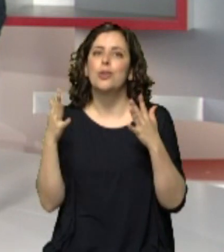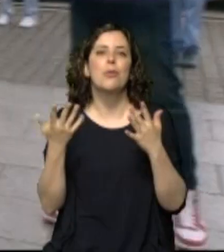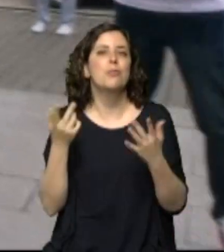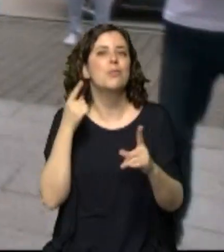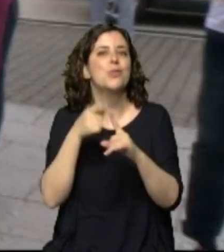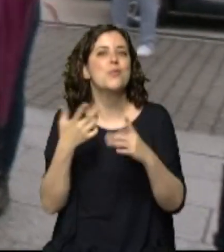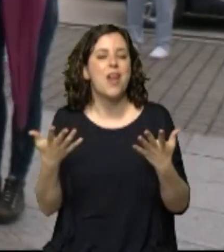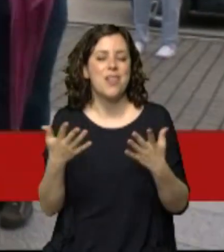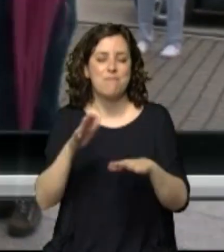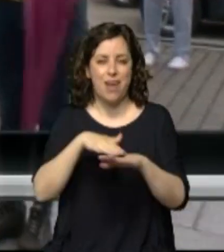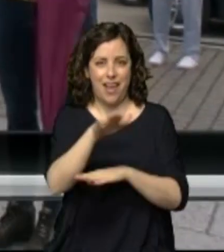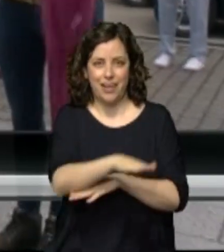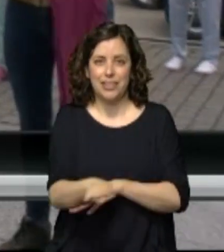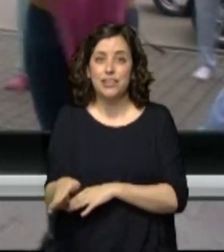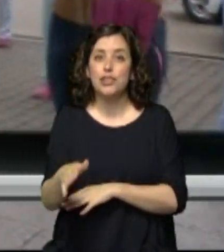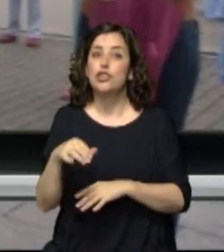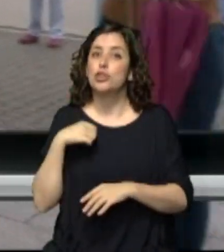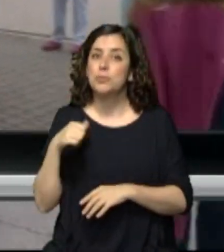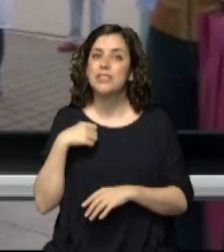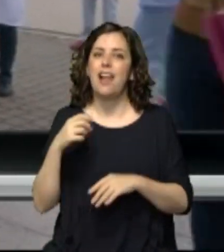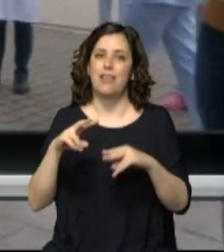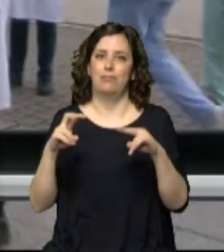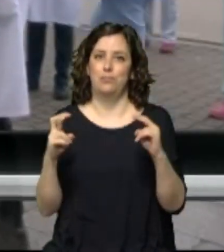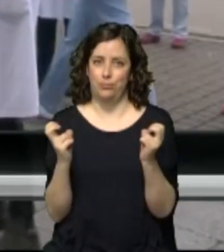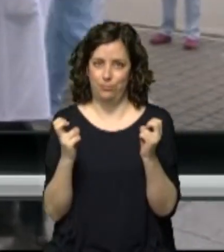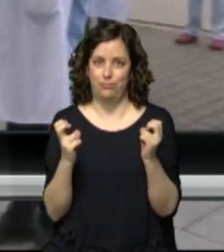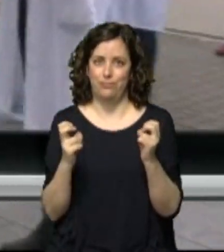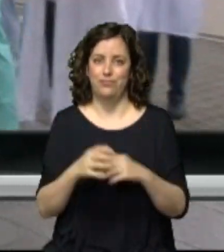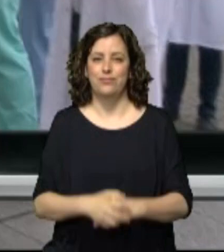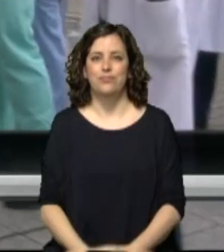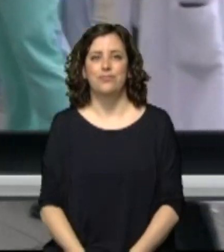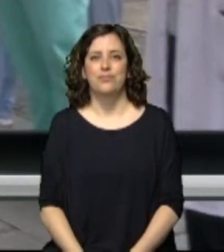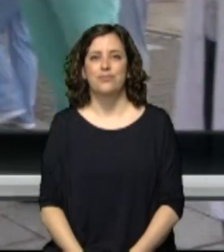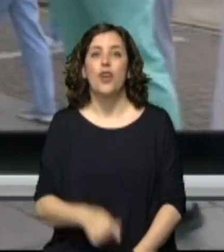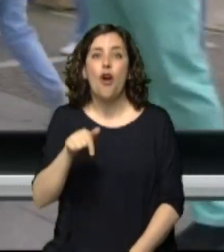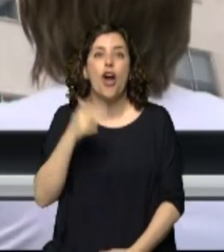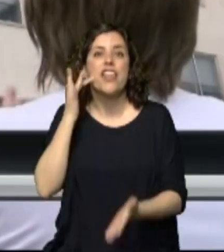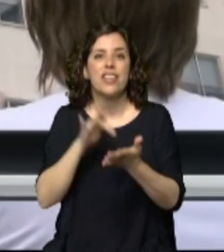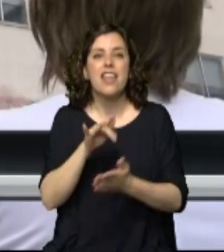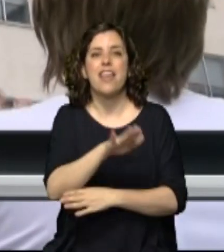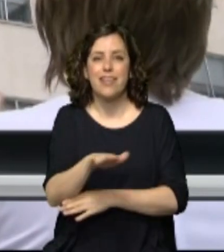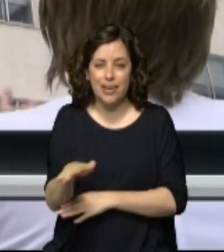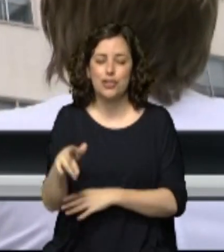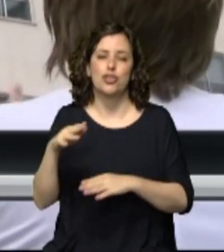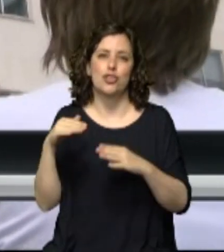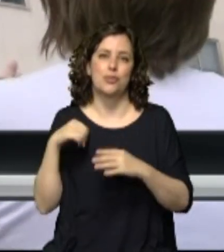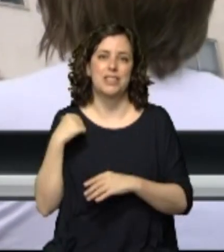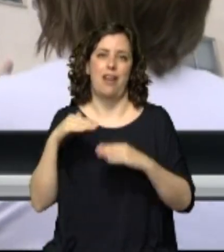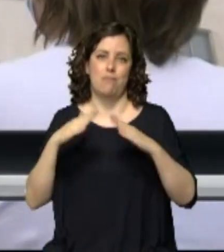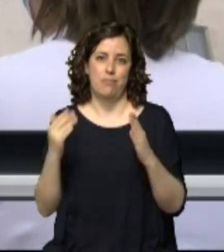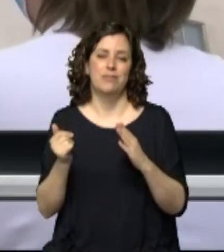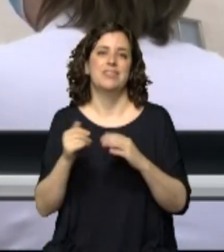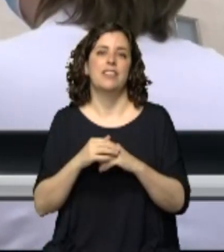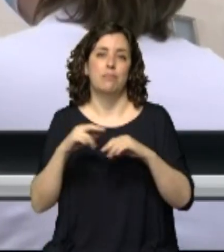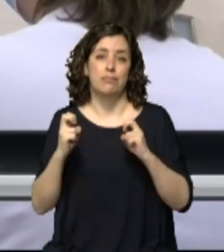para todos los niños que están hospitalizados. Hoy es su día y este es su homenaje desde el Complejo Hospitalario de